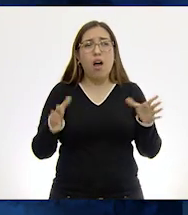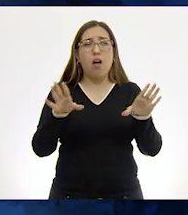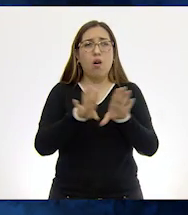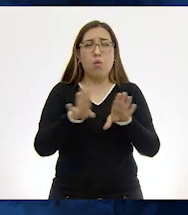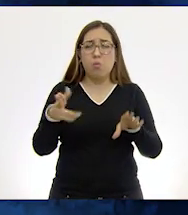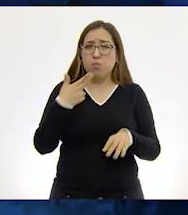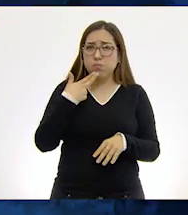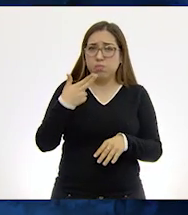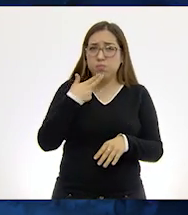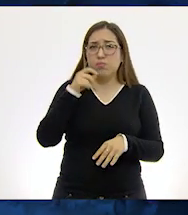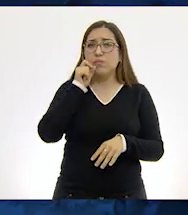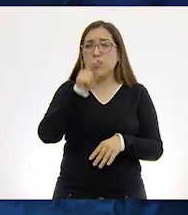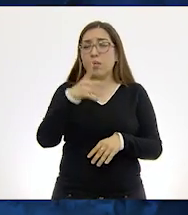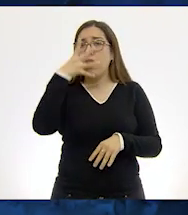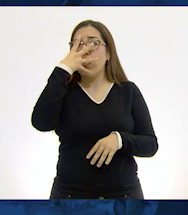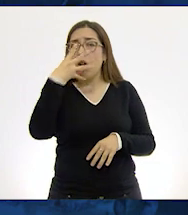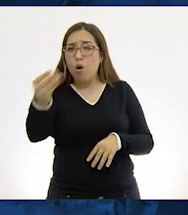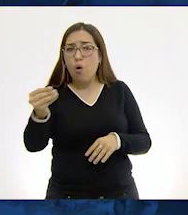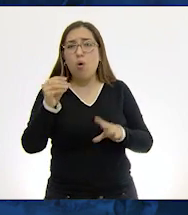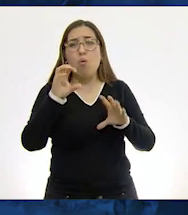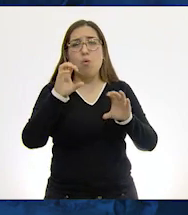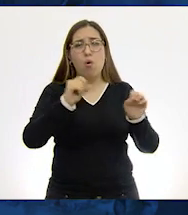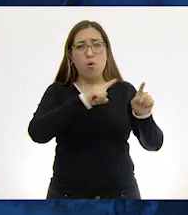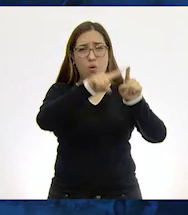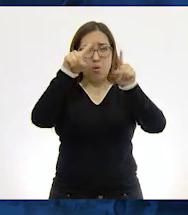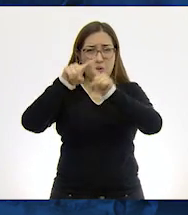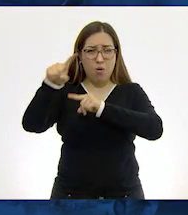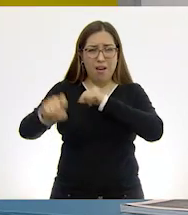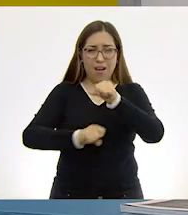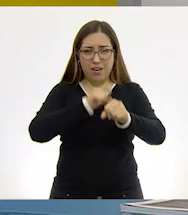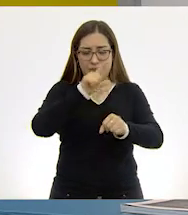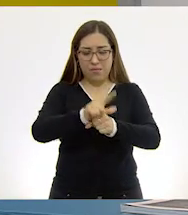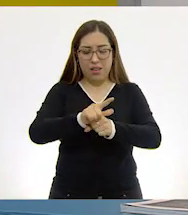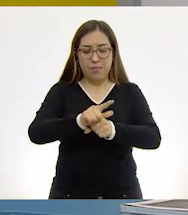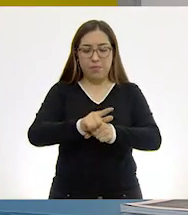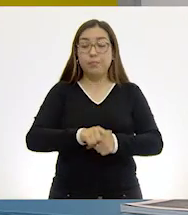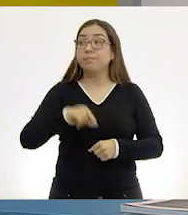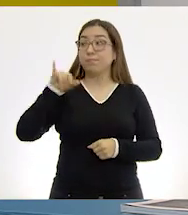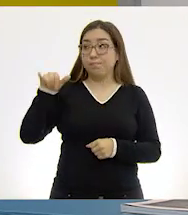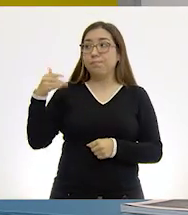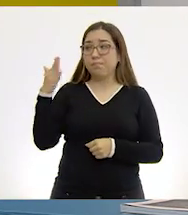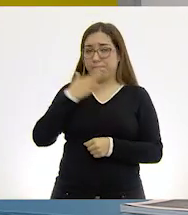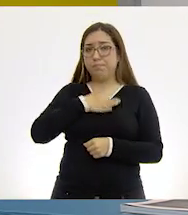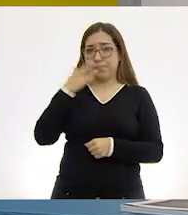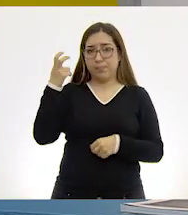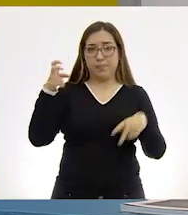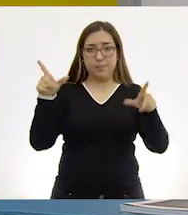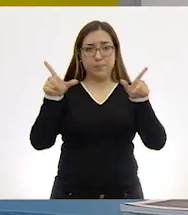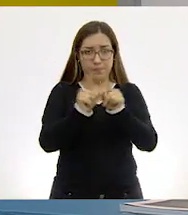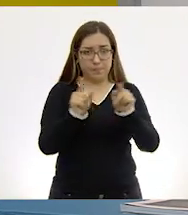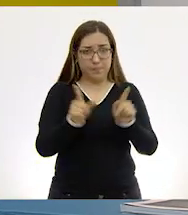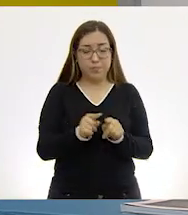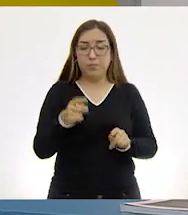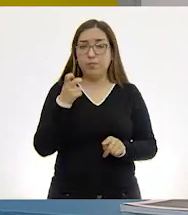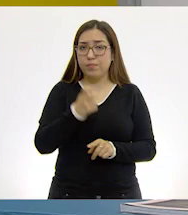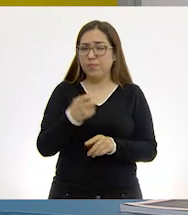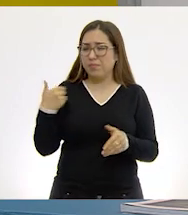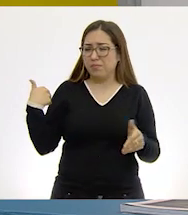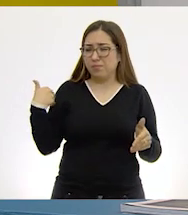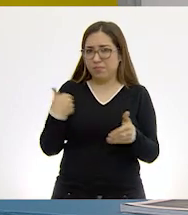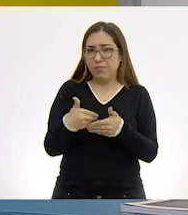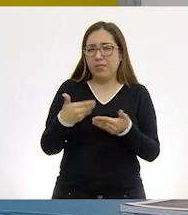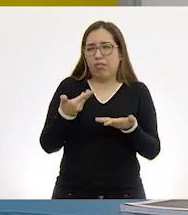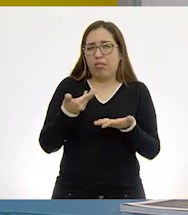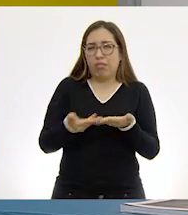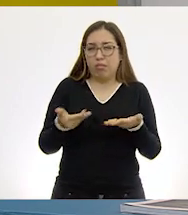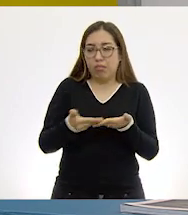y el lobo marsupial que vimos en la sesión anterior. Sí, muy buen resumen. Estos últimos casos son más recientes y nos